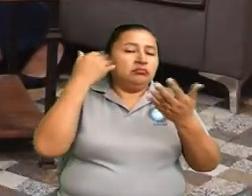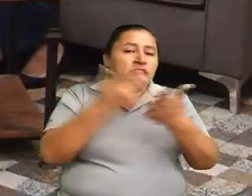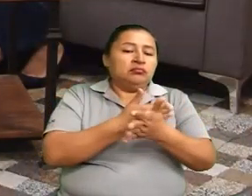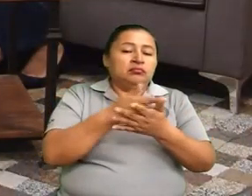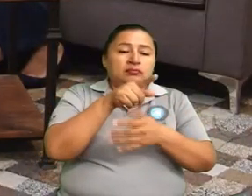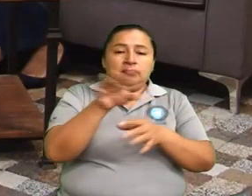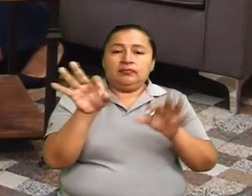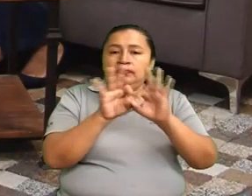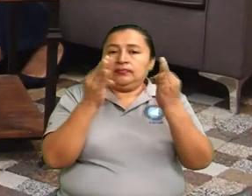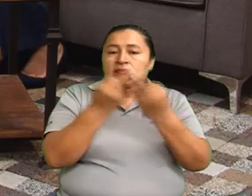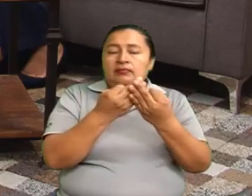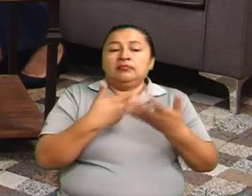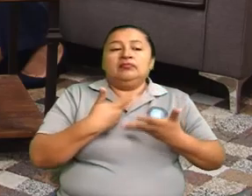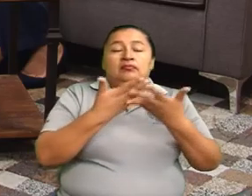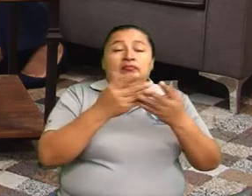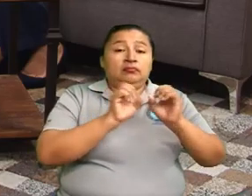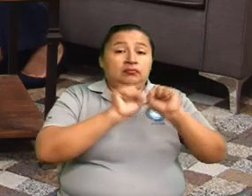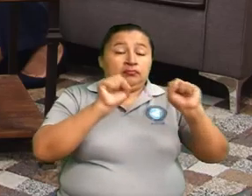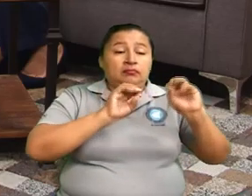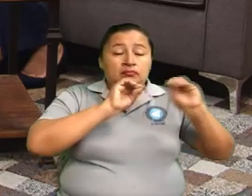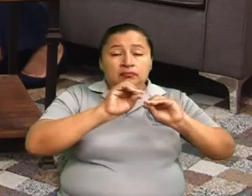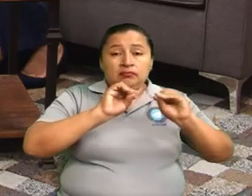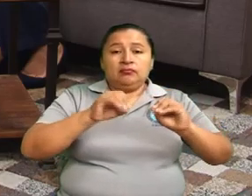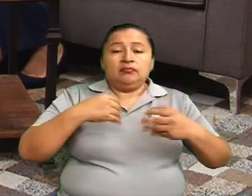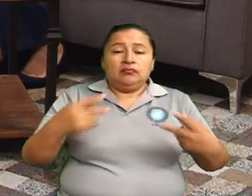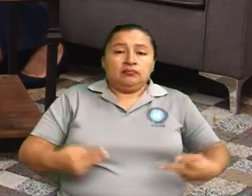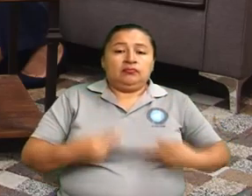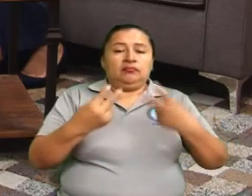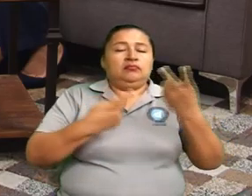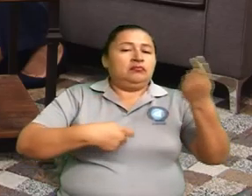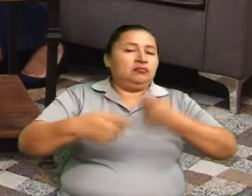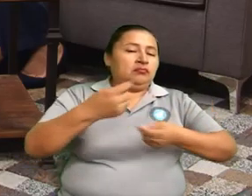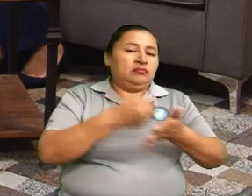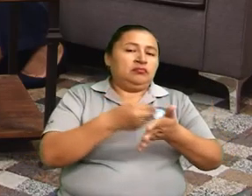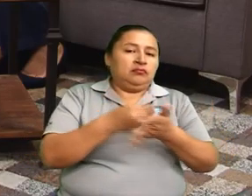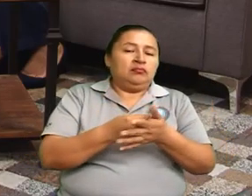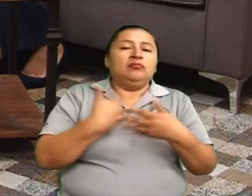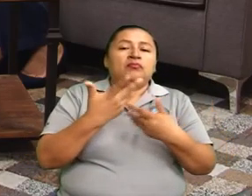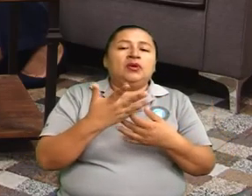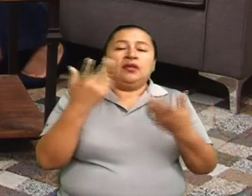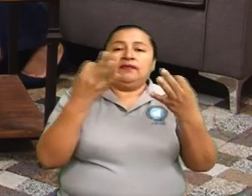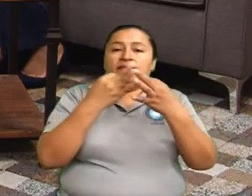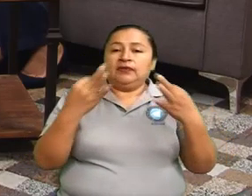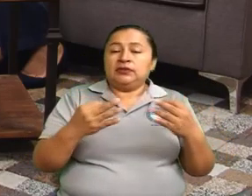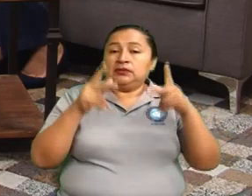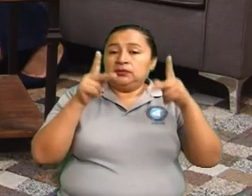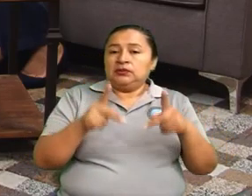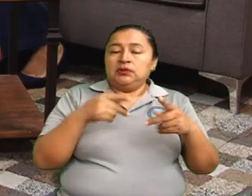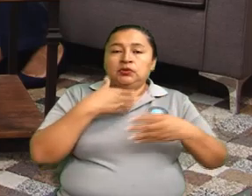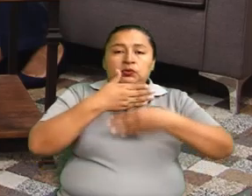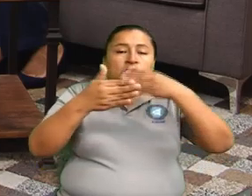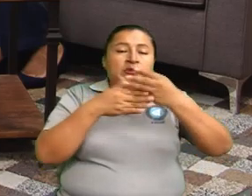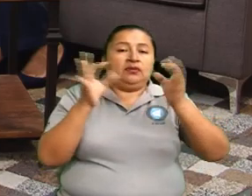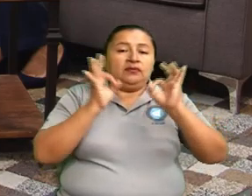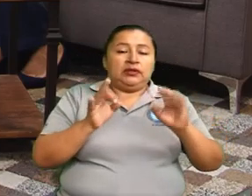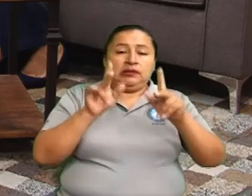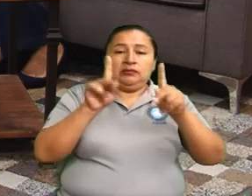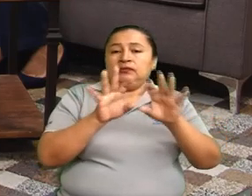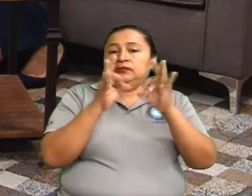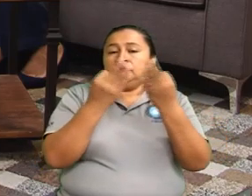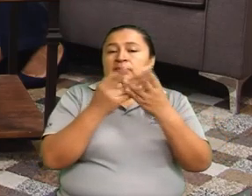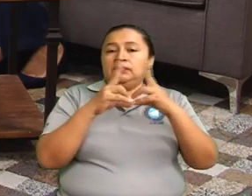las que se facilita precisamente medios y capacidades para la vida, para el comercio, para para la felicidad, para la construcción de la felicidad de las familias